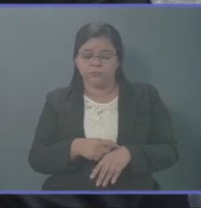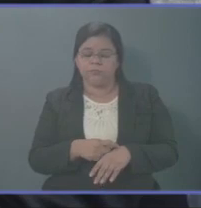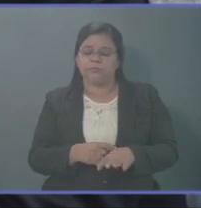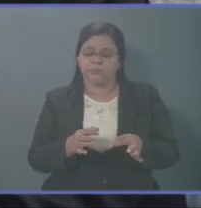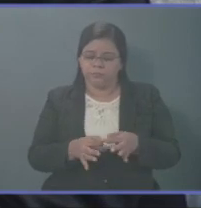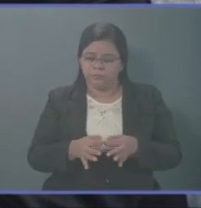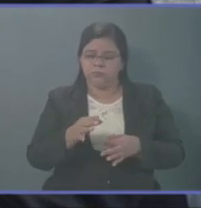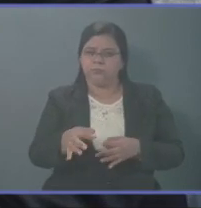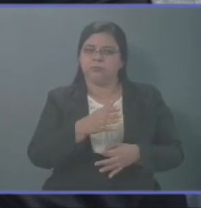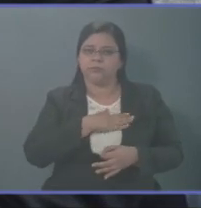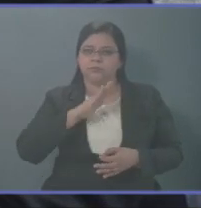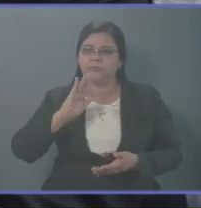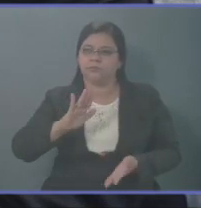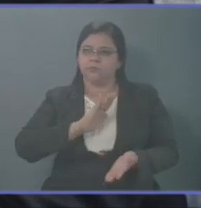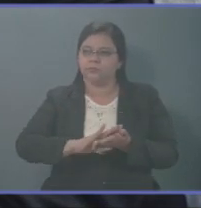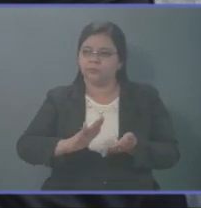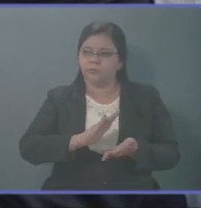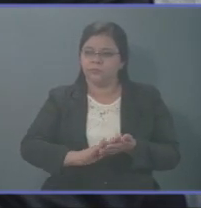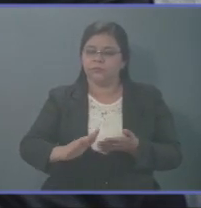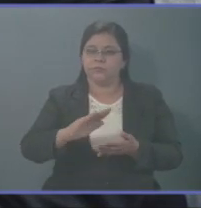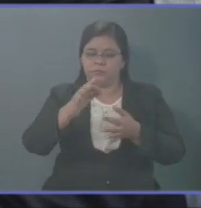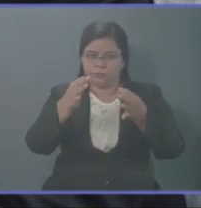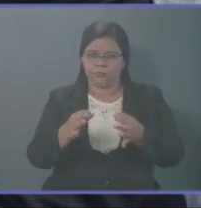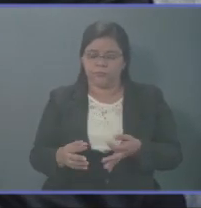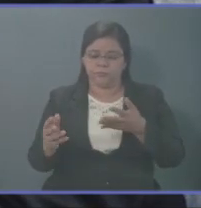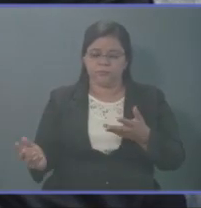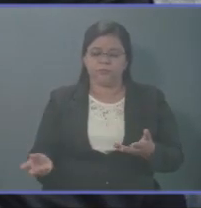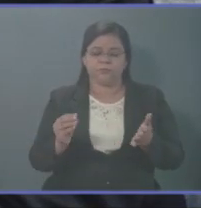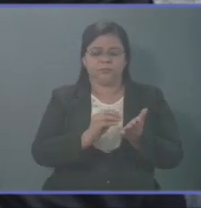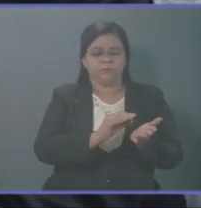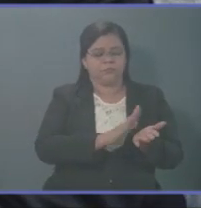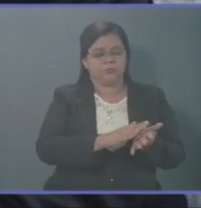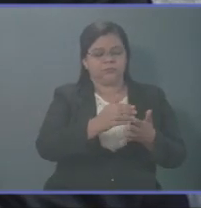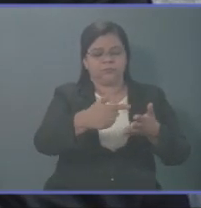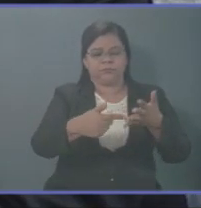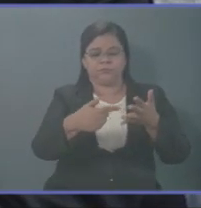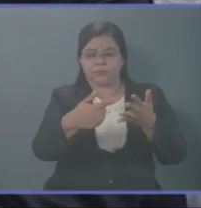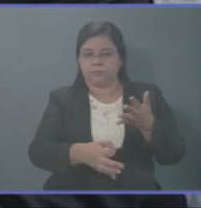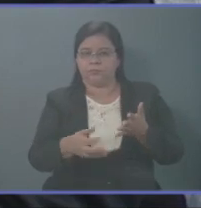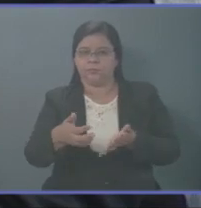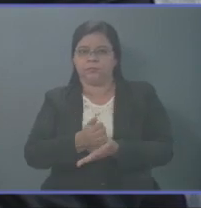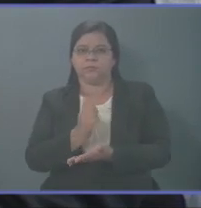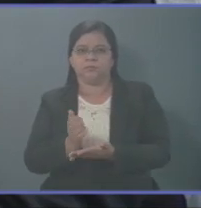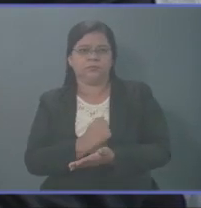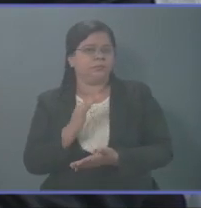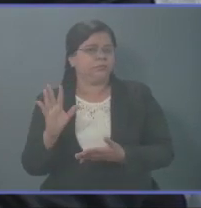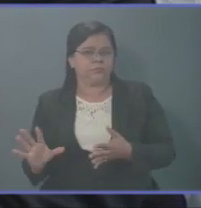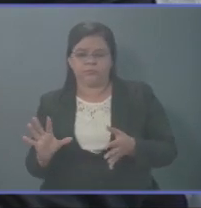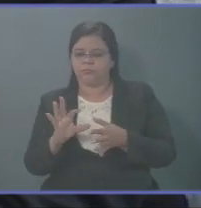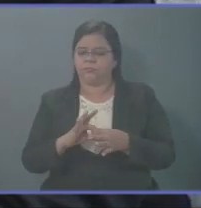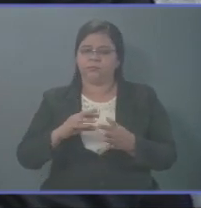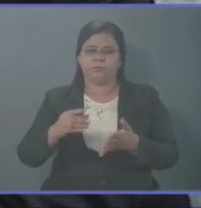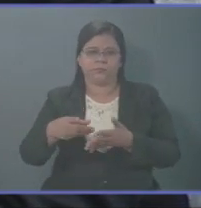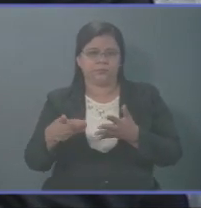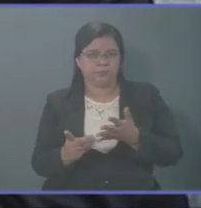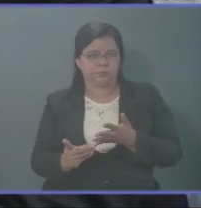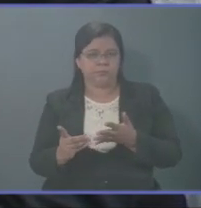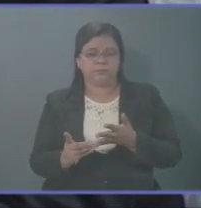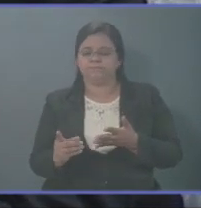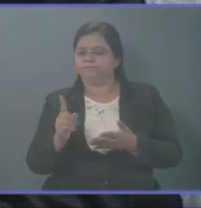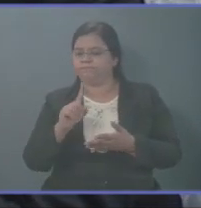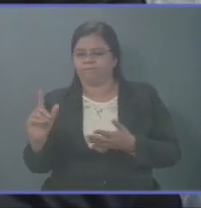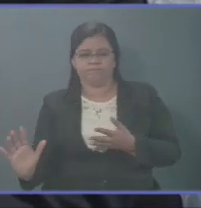el cumplimiento de obligaciones formales contenidas en las leyes tributarias respectivas no contempladas en el presente decreto que no